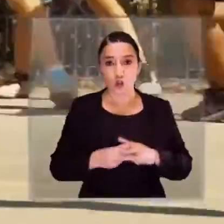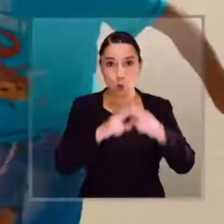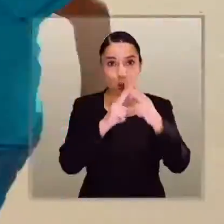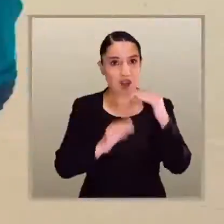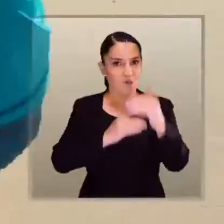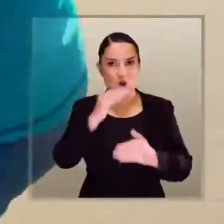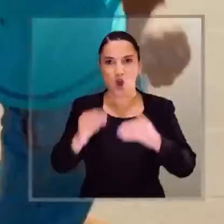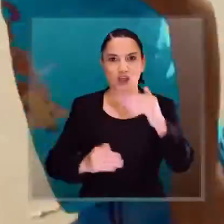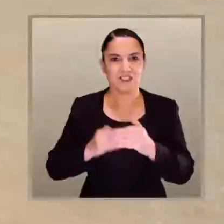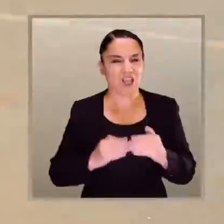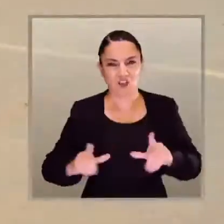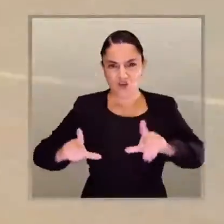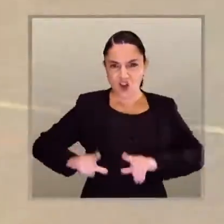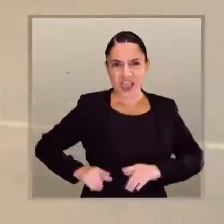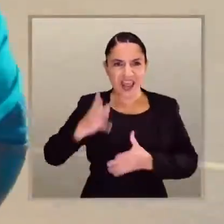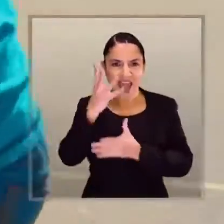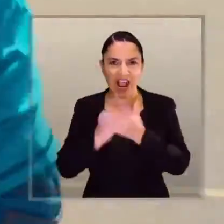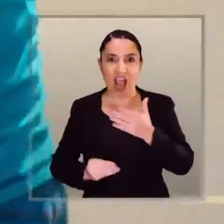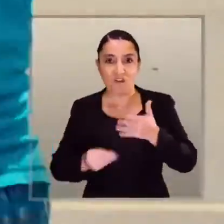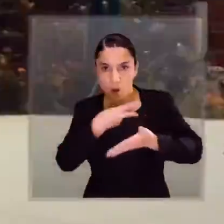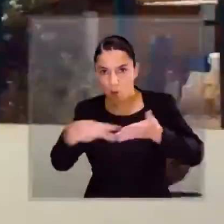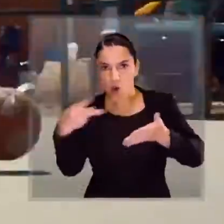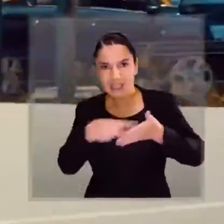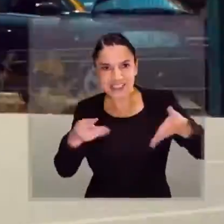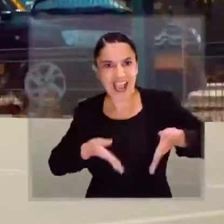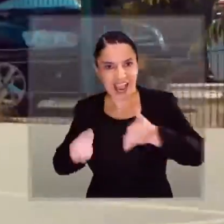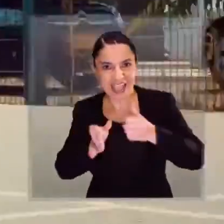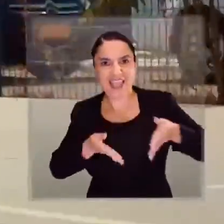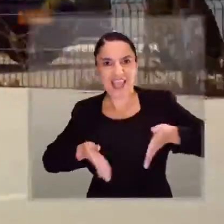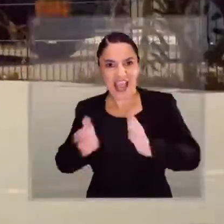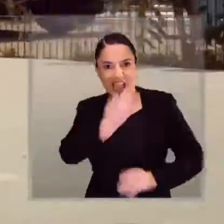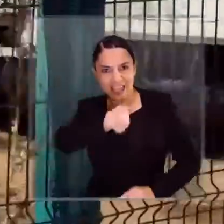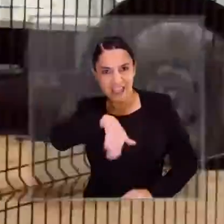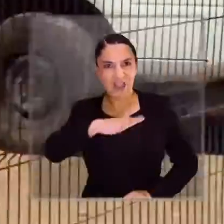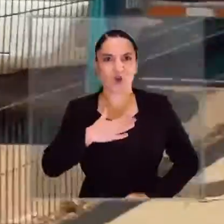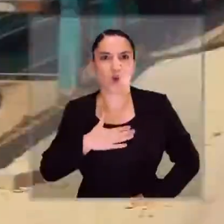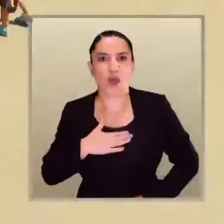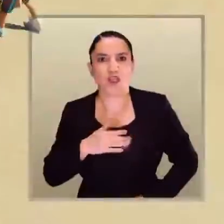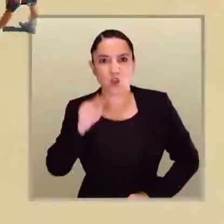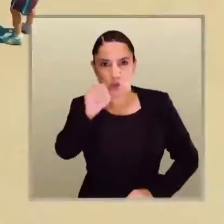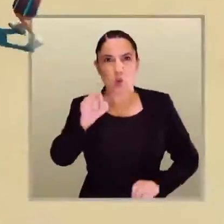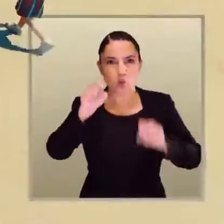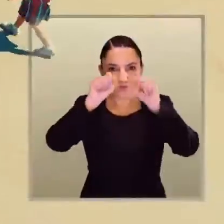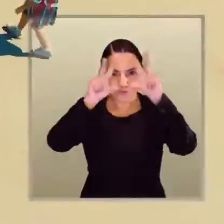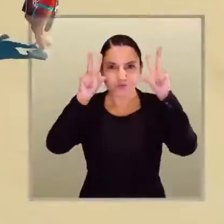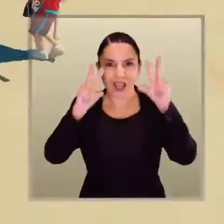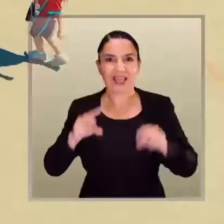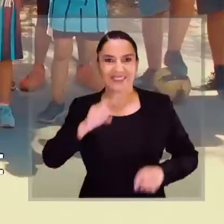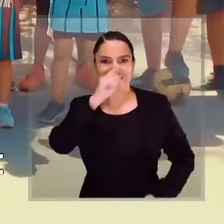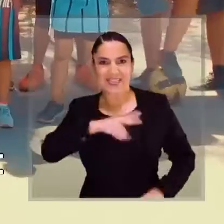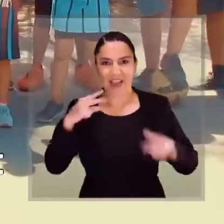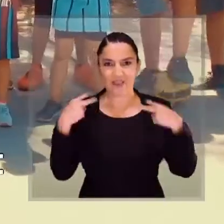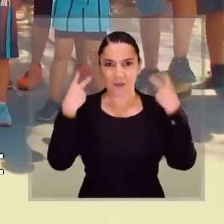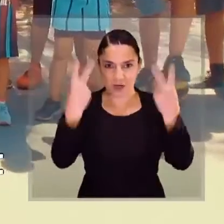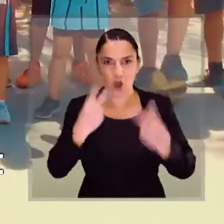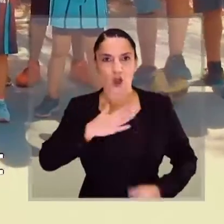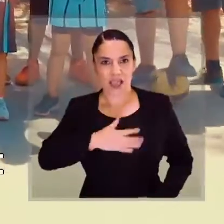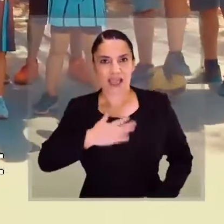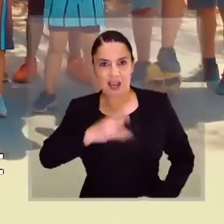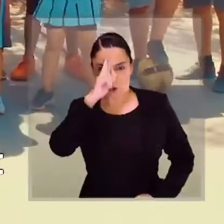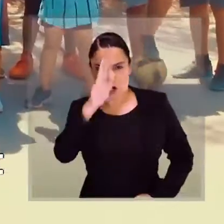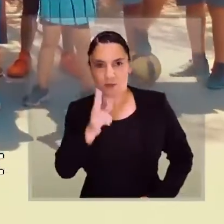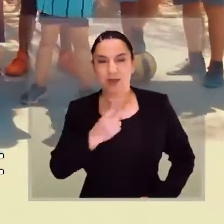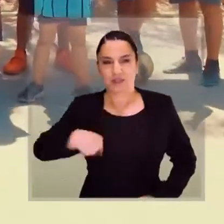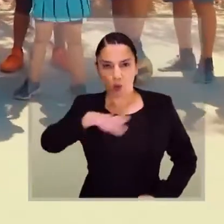vencer la indolencia. Poesía es la calle es nuestra. Mantente alerta, que Chile despierta. Porque queremos que se respeten